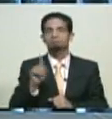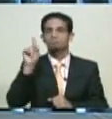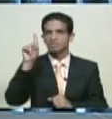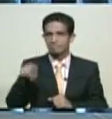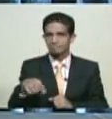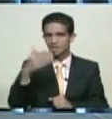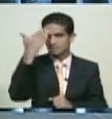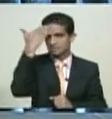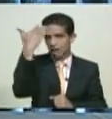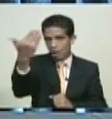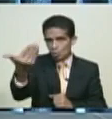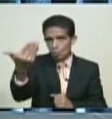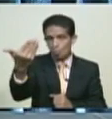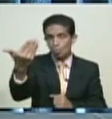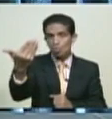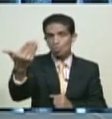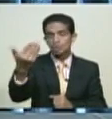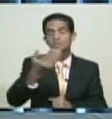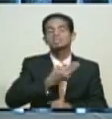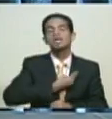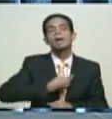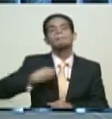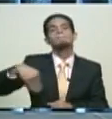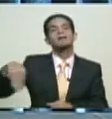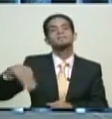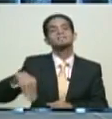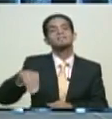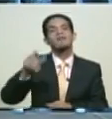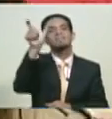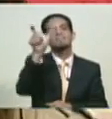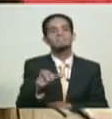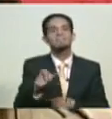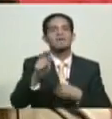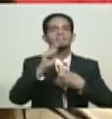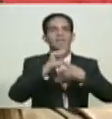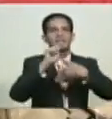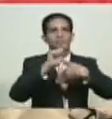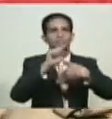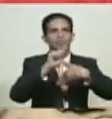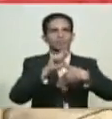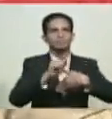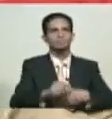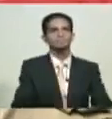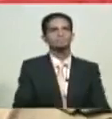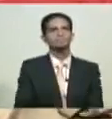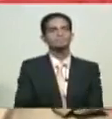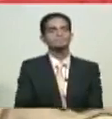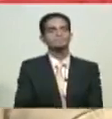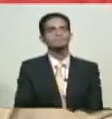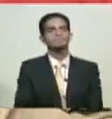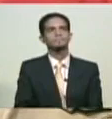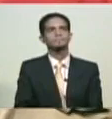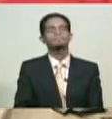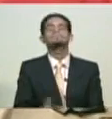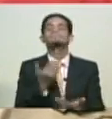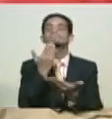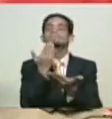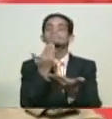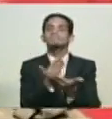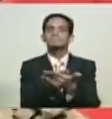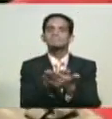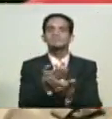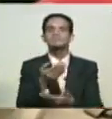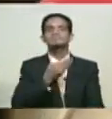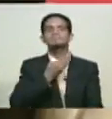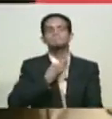de la presidenta de telesur patricia villegas bienvenido adelante muchas gracias presidente buenas